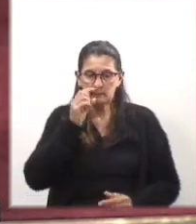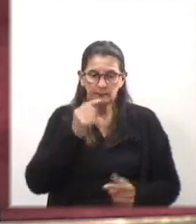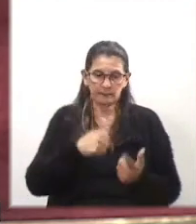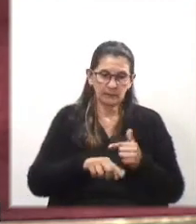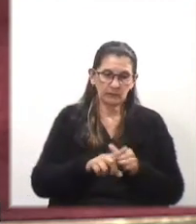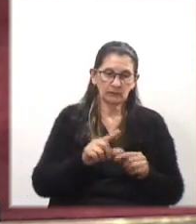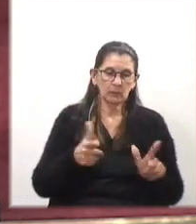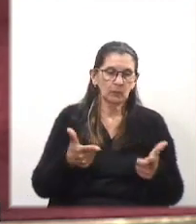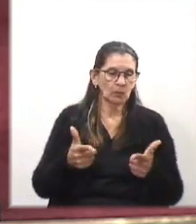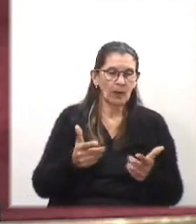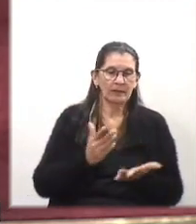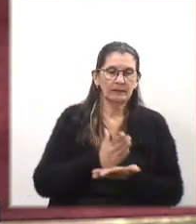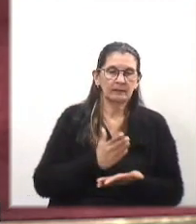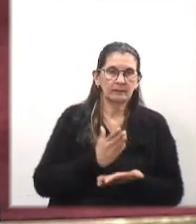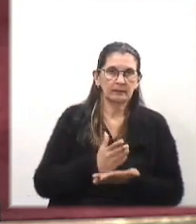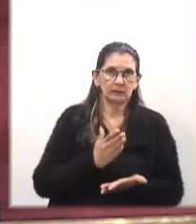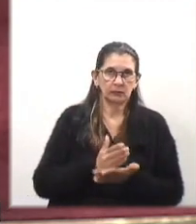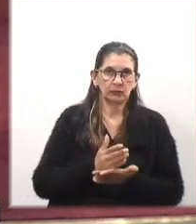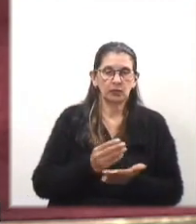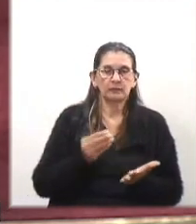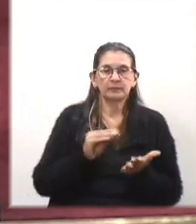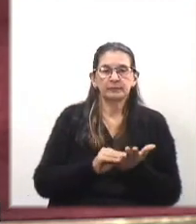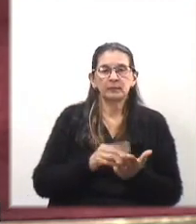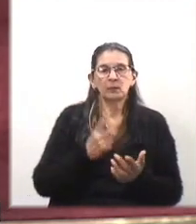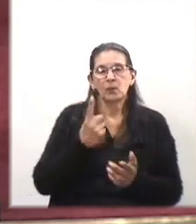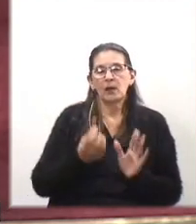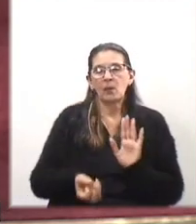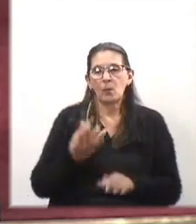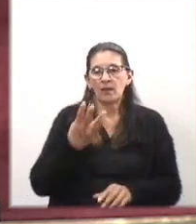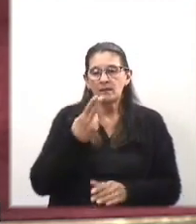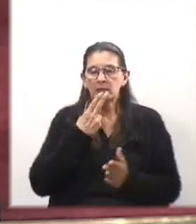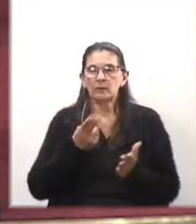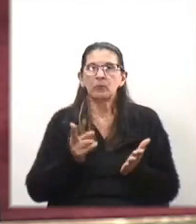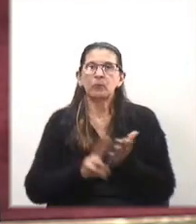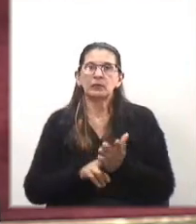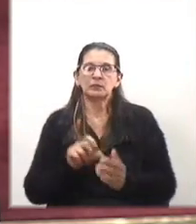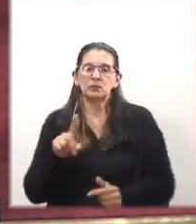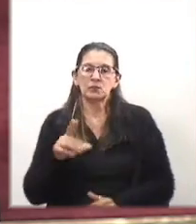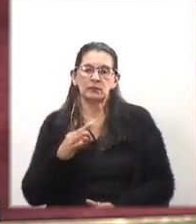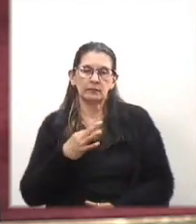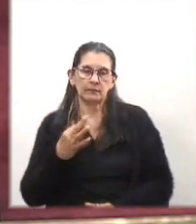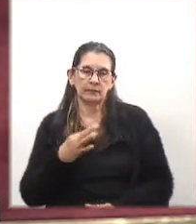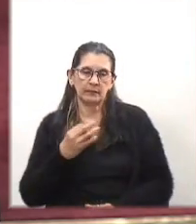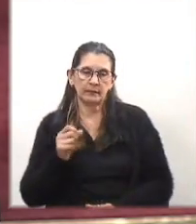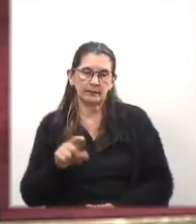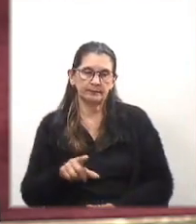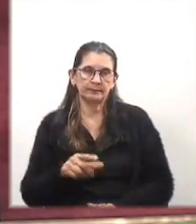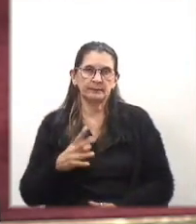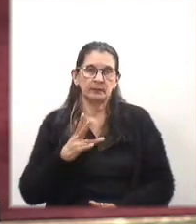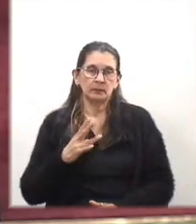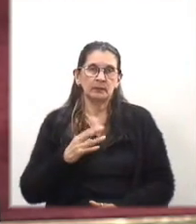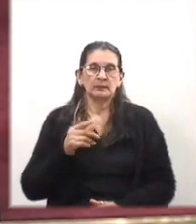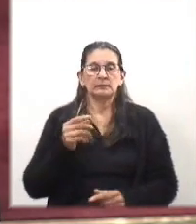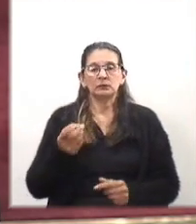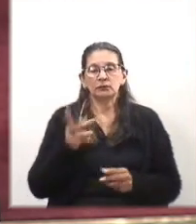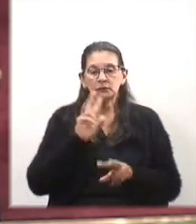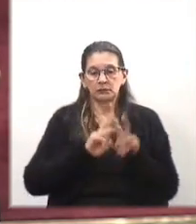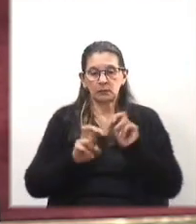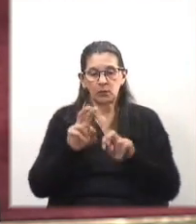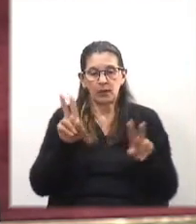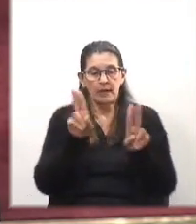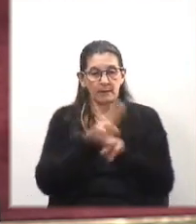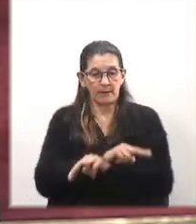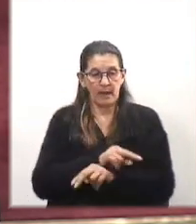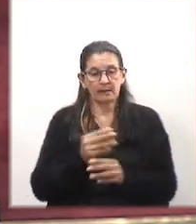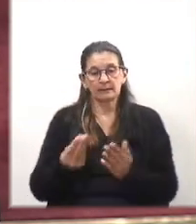considera ajustado a derecho la imposición de una nueva tributación en subidas pasivas. Se sugirió eliminar y se propuso